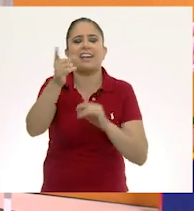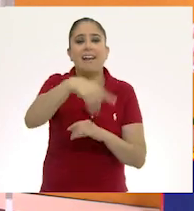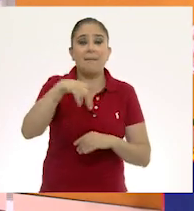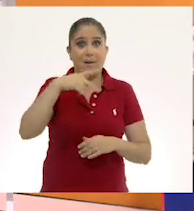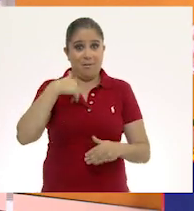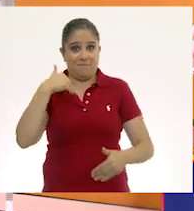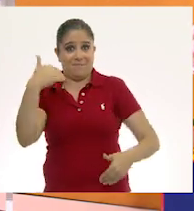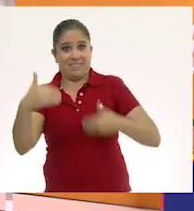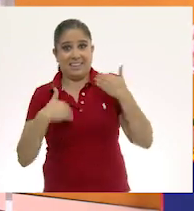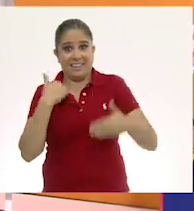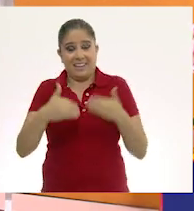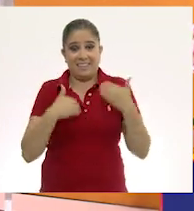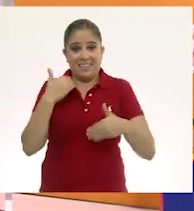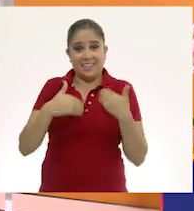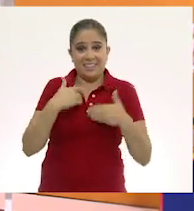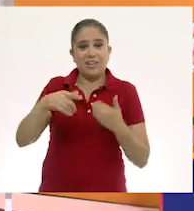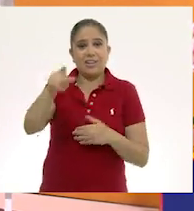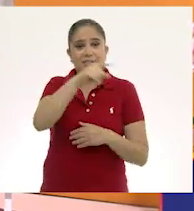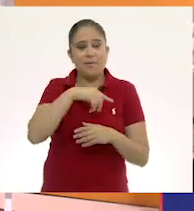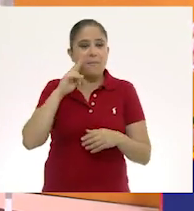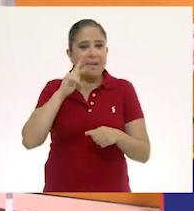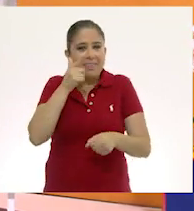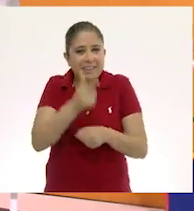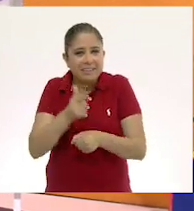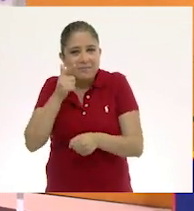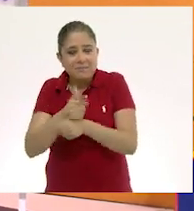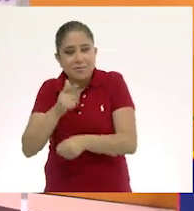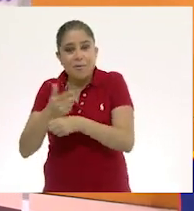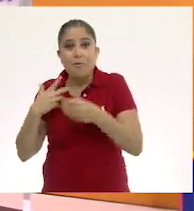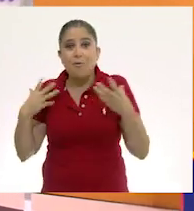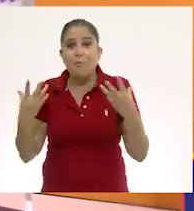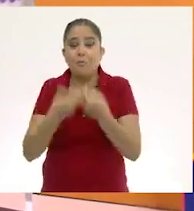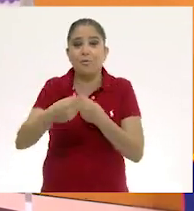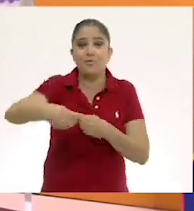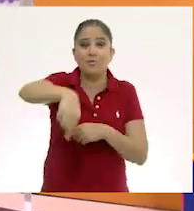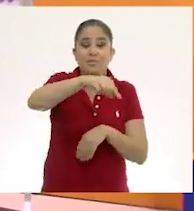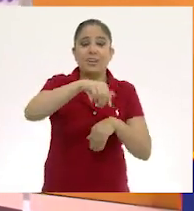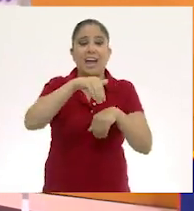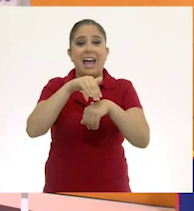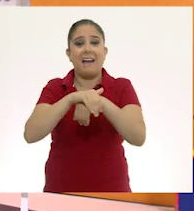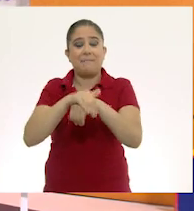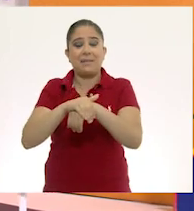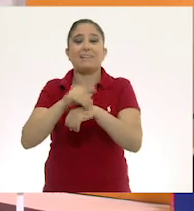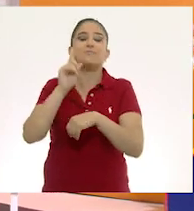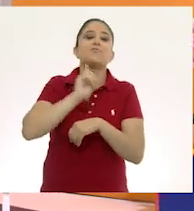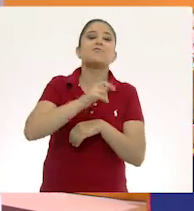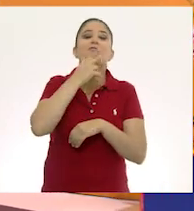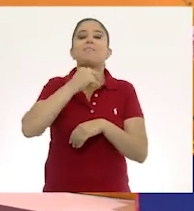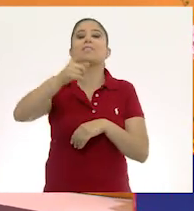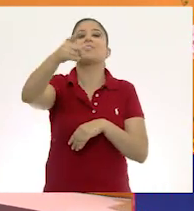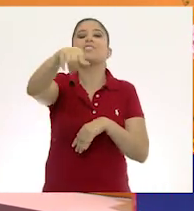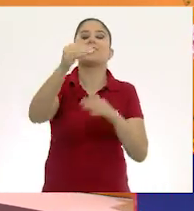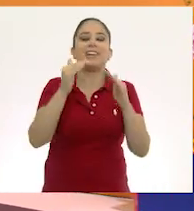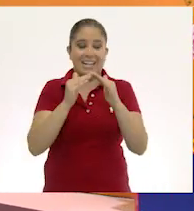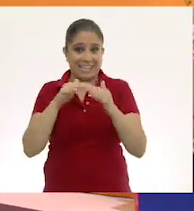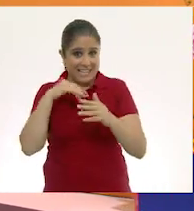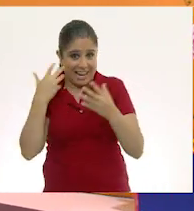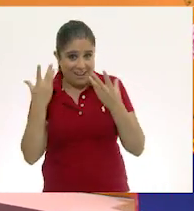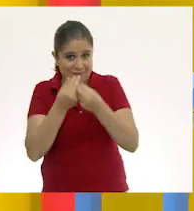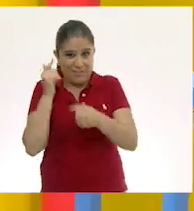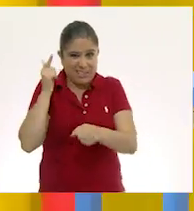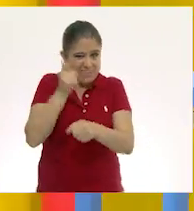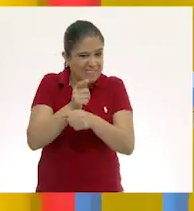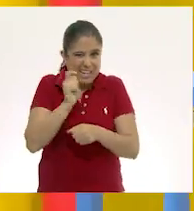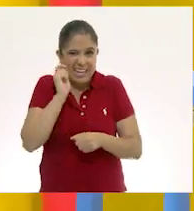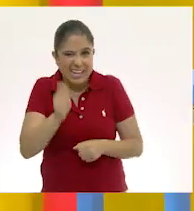más divertido como que lo vayamos descubriendo juntas y juntos con los amigos que están y las amiguitas que están allá en casa. ¿Cómo ves? Juntas y juntos.